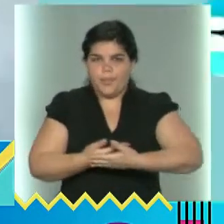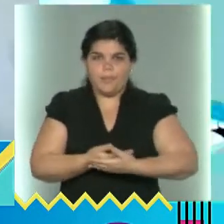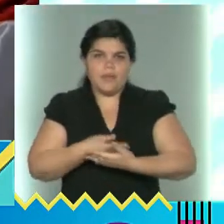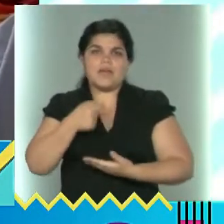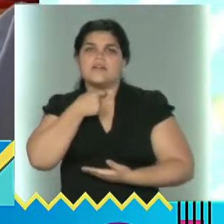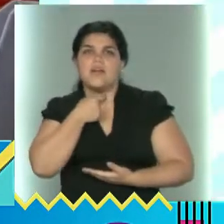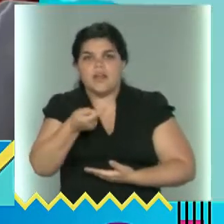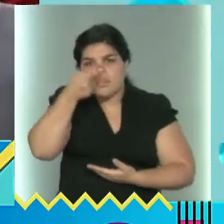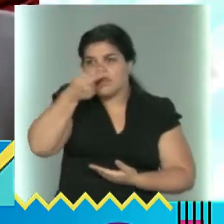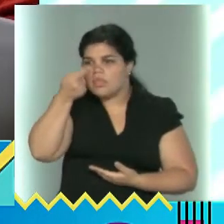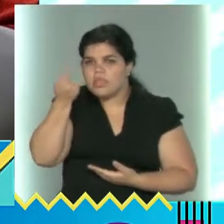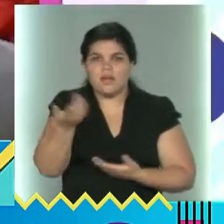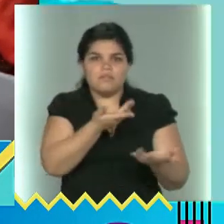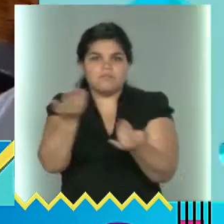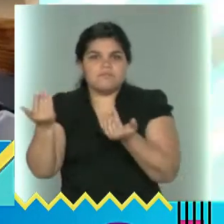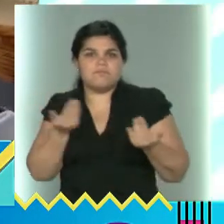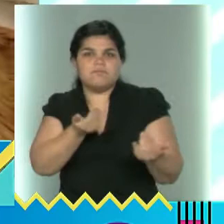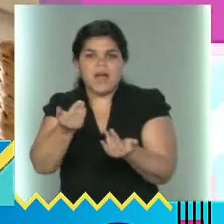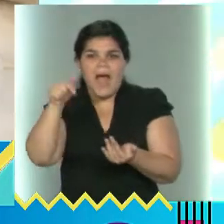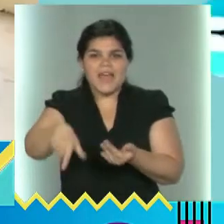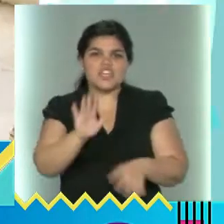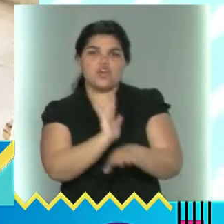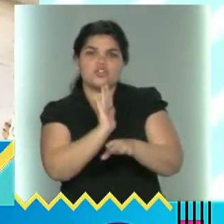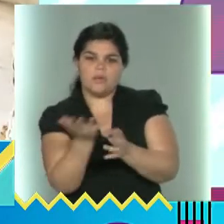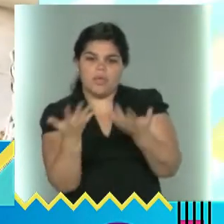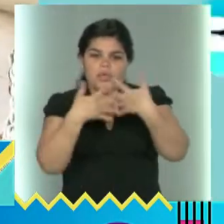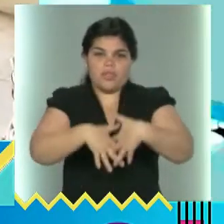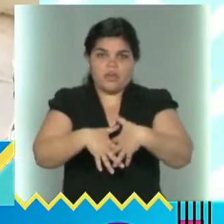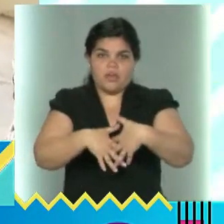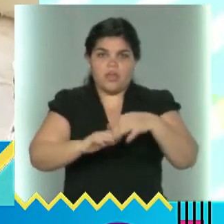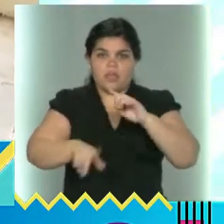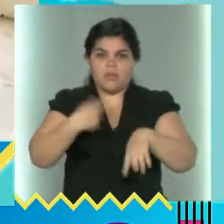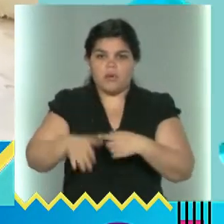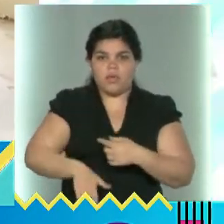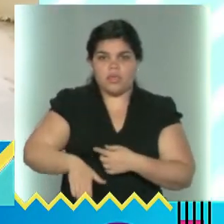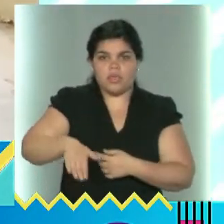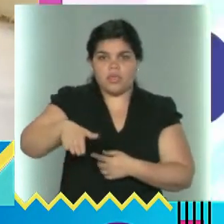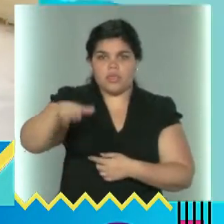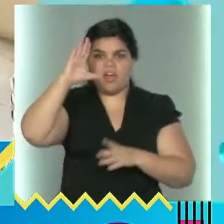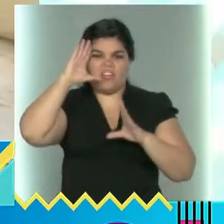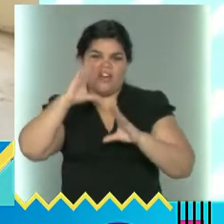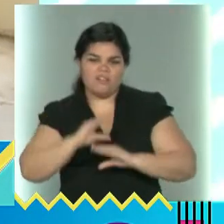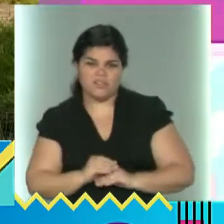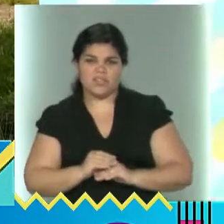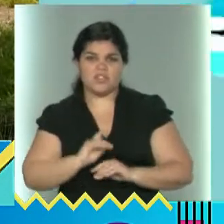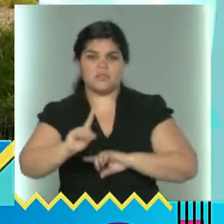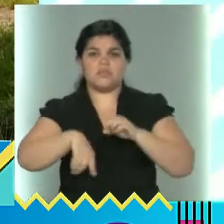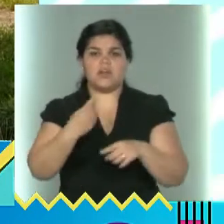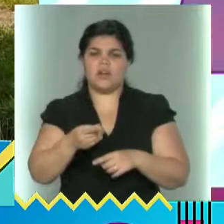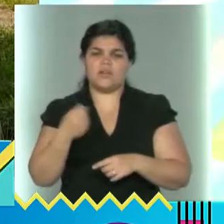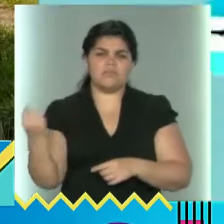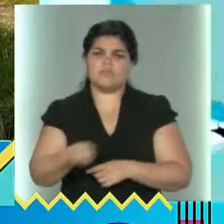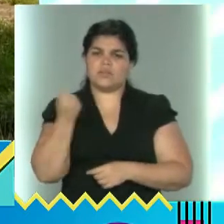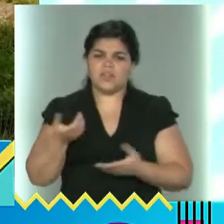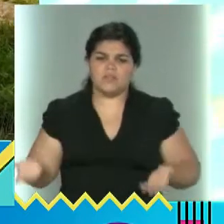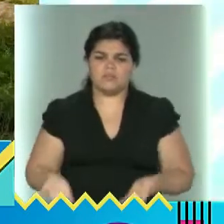está pasando y ahí empezamos a reconocer los conceptos. Así que es algo que se va extinguiendo y estaría bueno que dejase de ser así para que se fomente